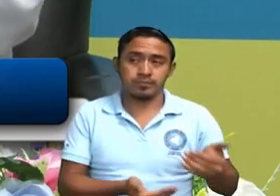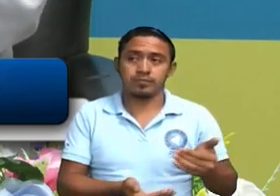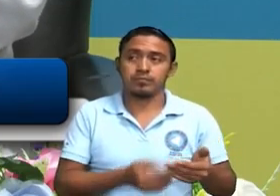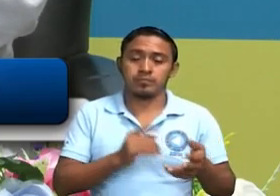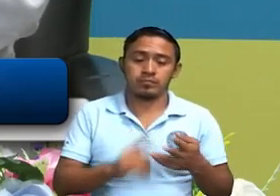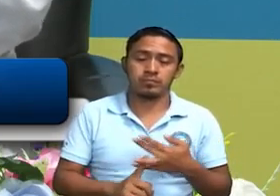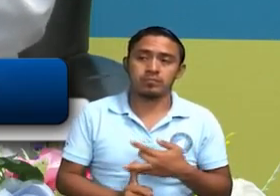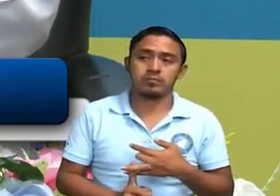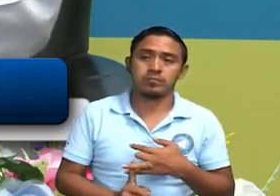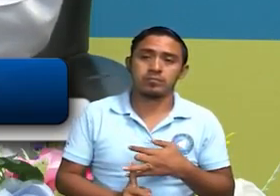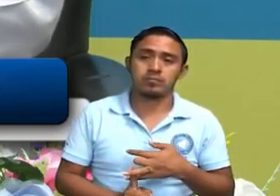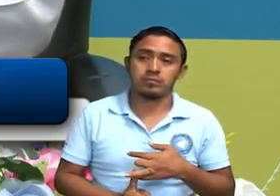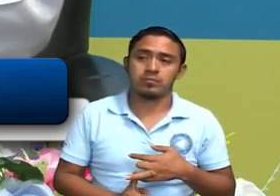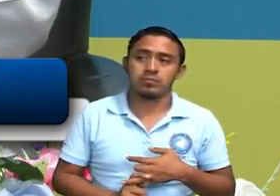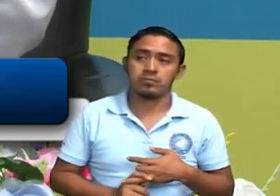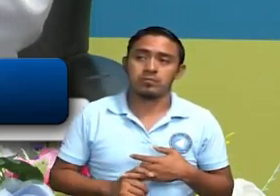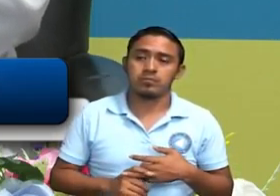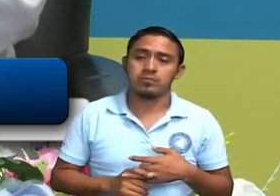Y